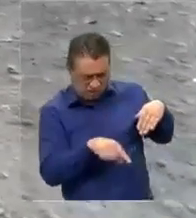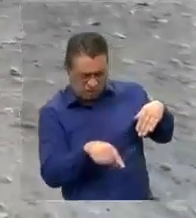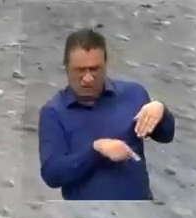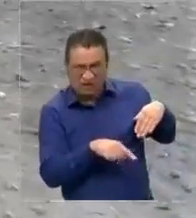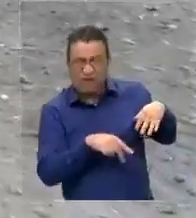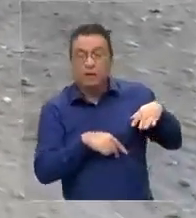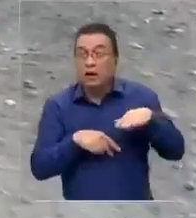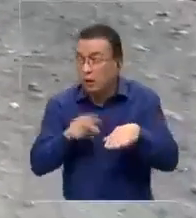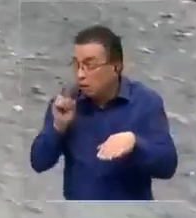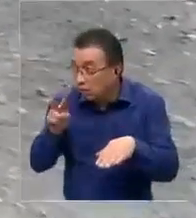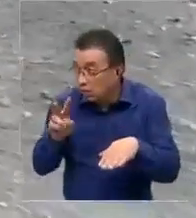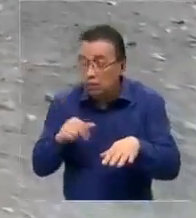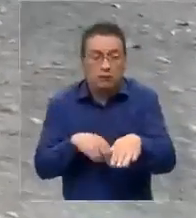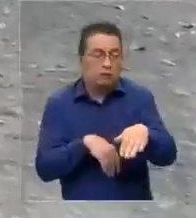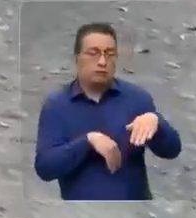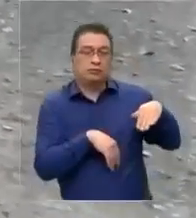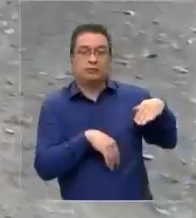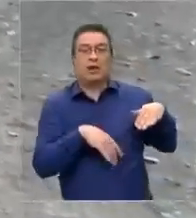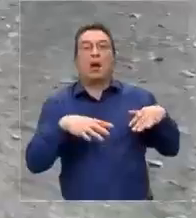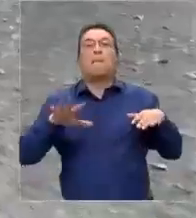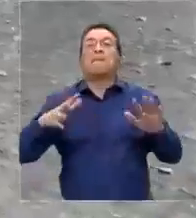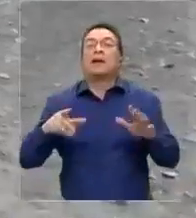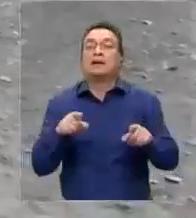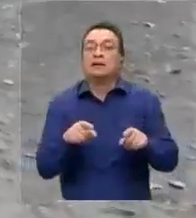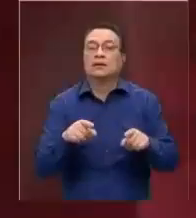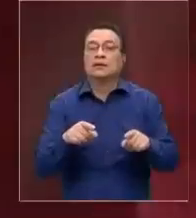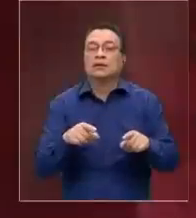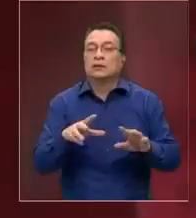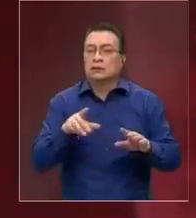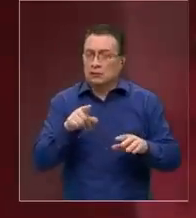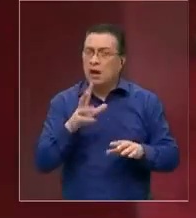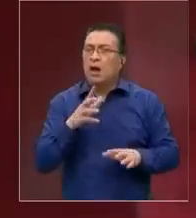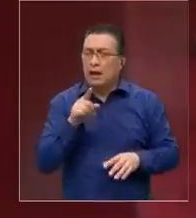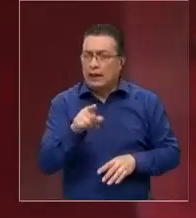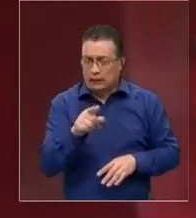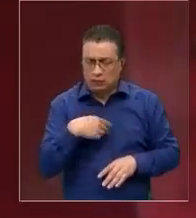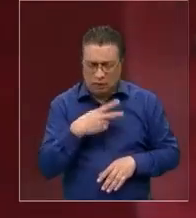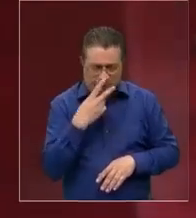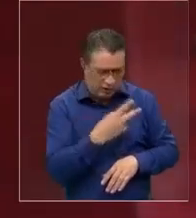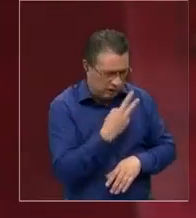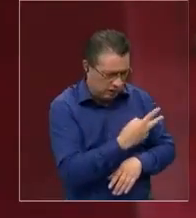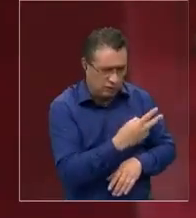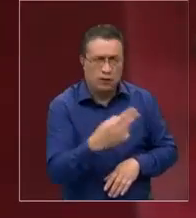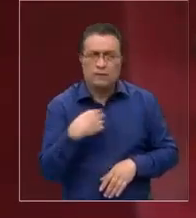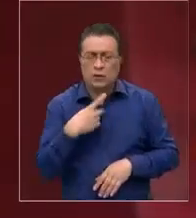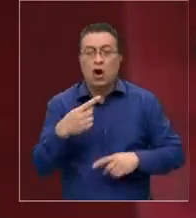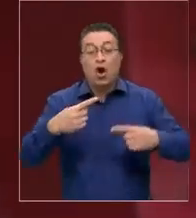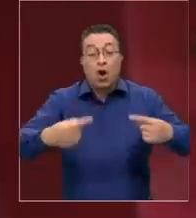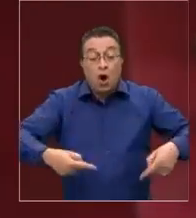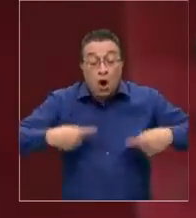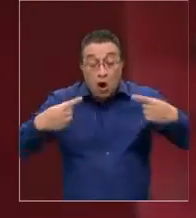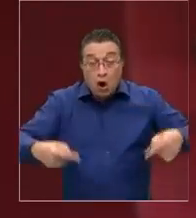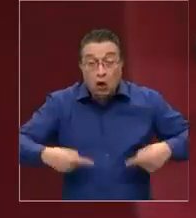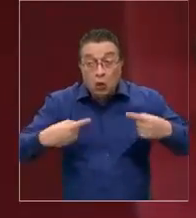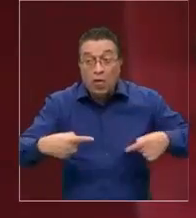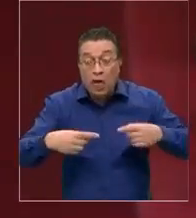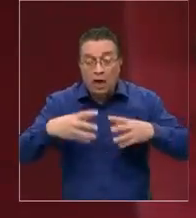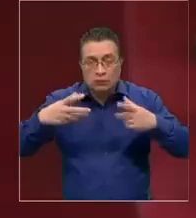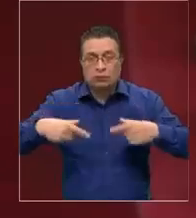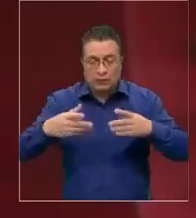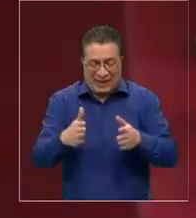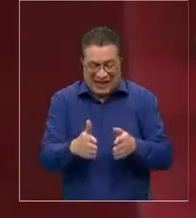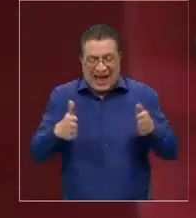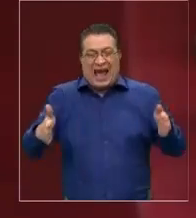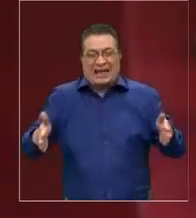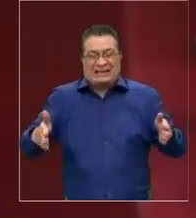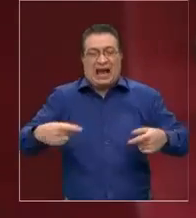por ahí y retrocedió, ¿me entiendes? Y pasó de vuelta. Eso fue lo que yo me percaté. Y las ruedas eran, las marcas eran